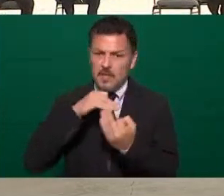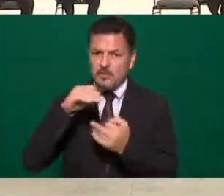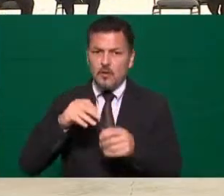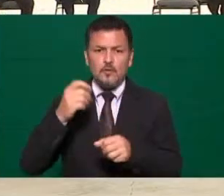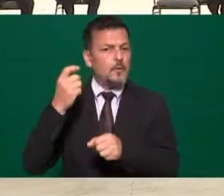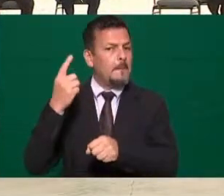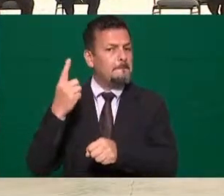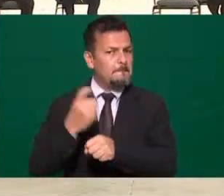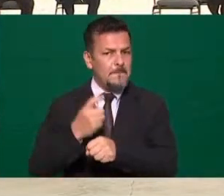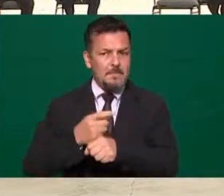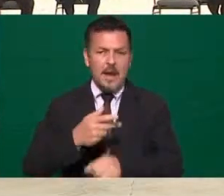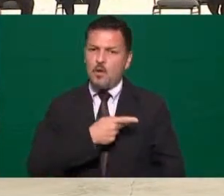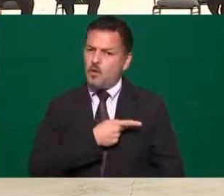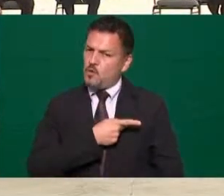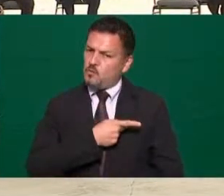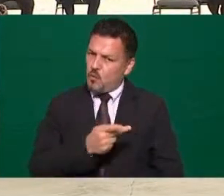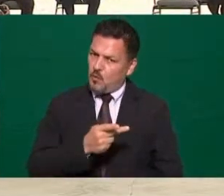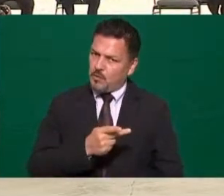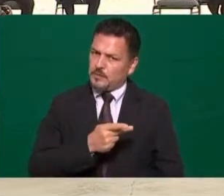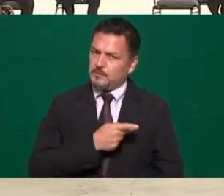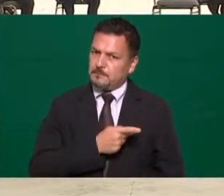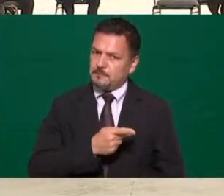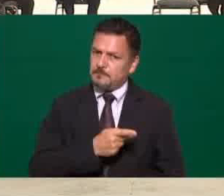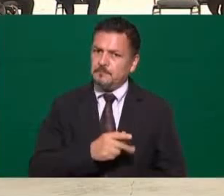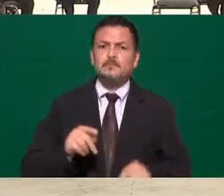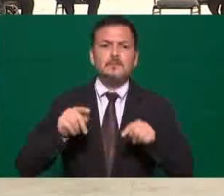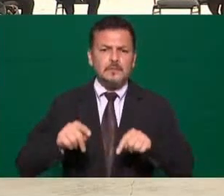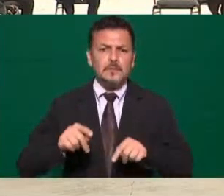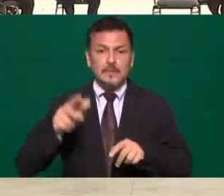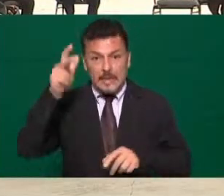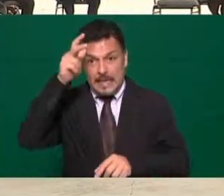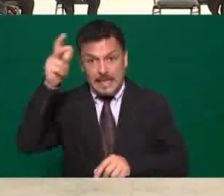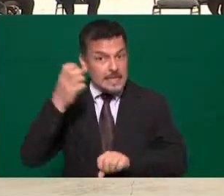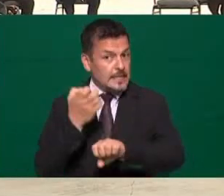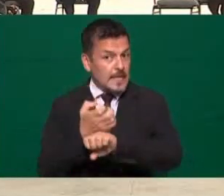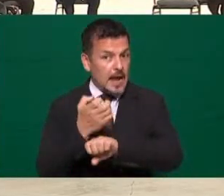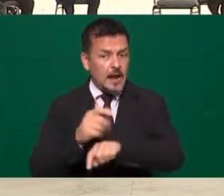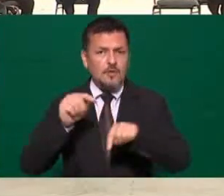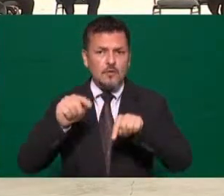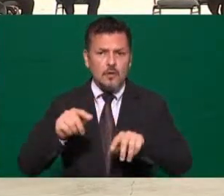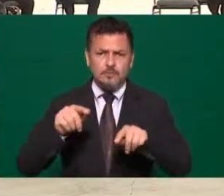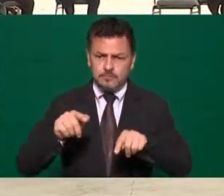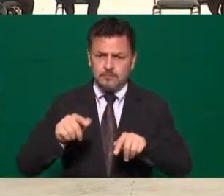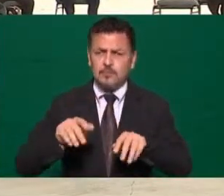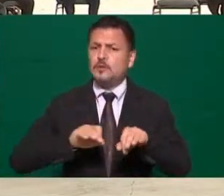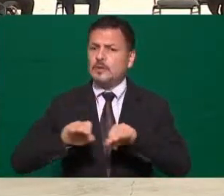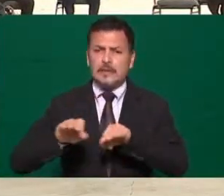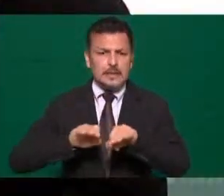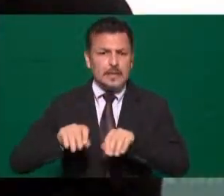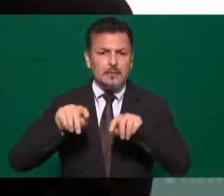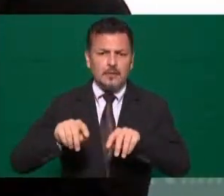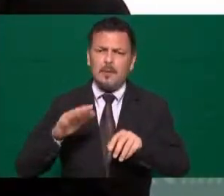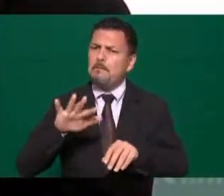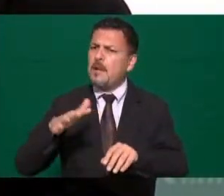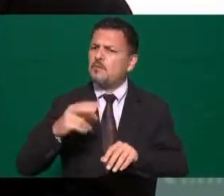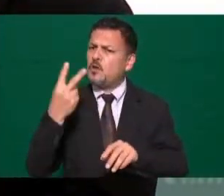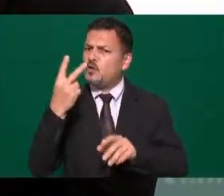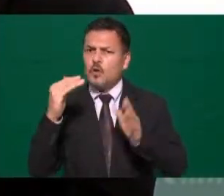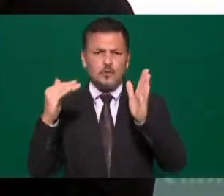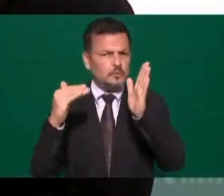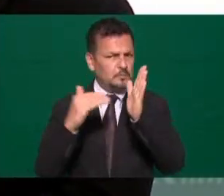primero los pobres. En Hidalgo se han constituido más de 2,000